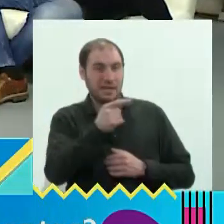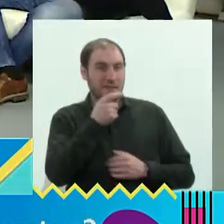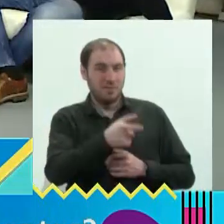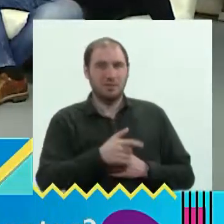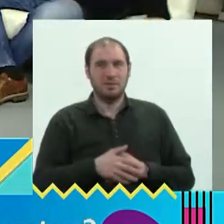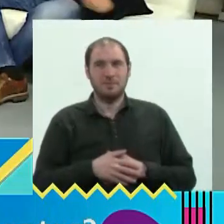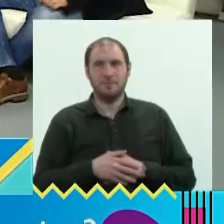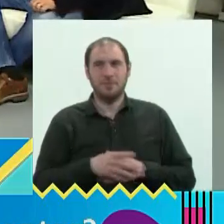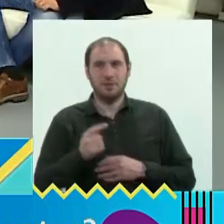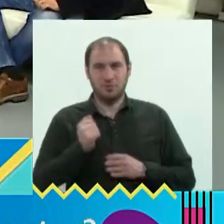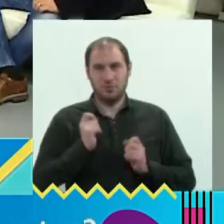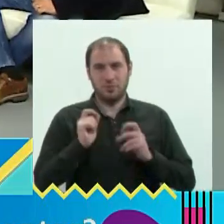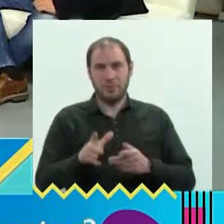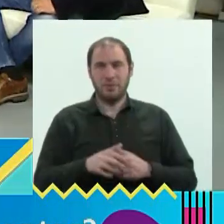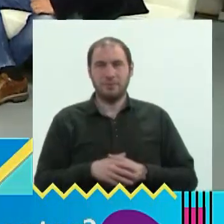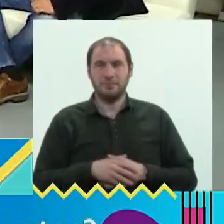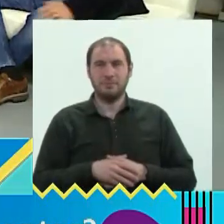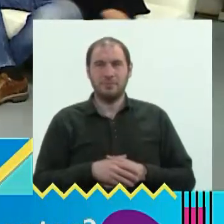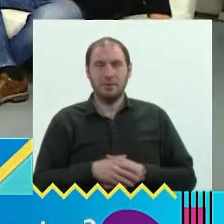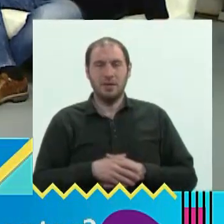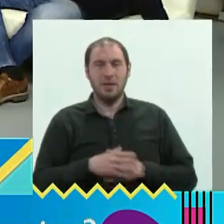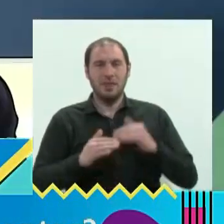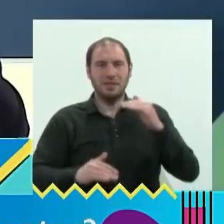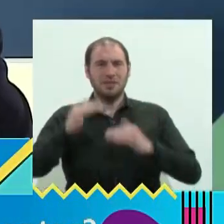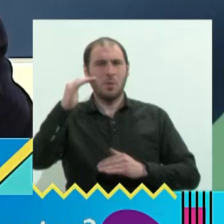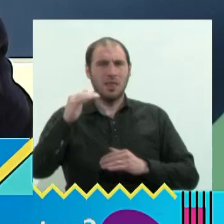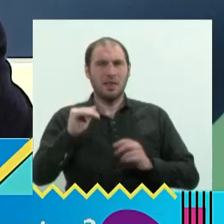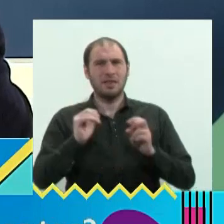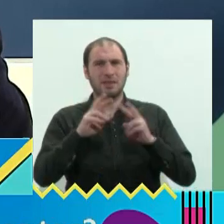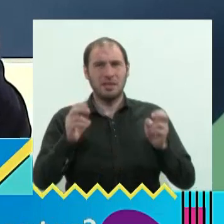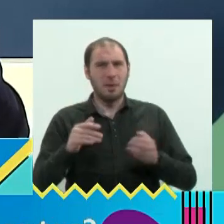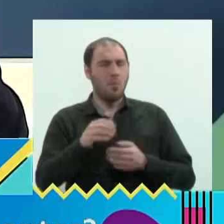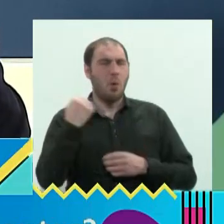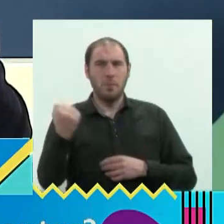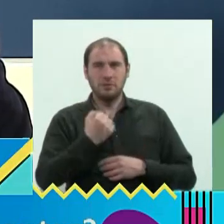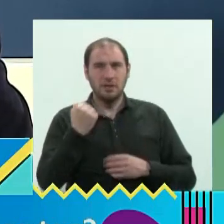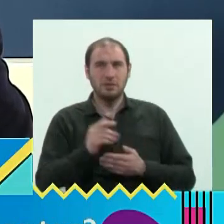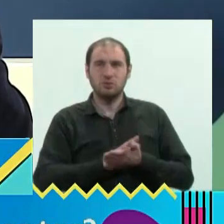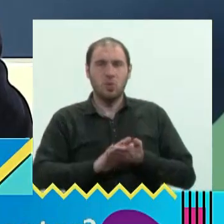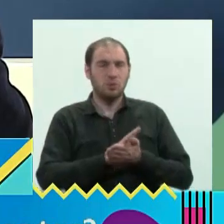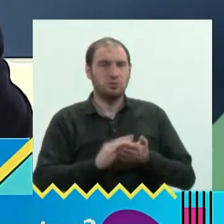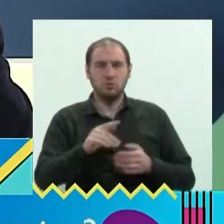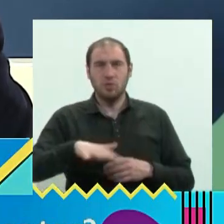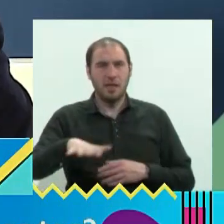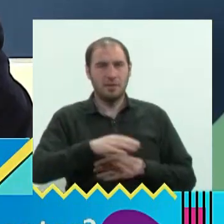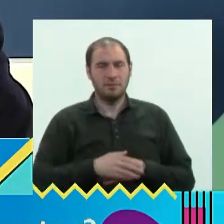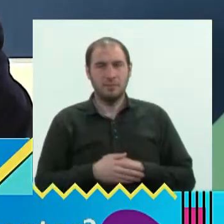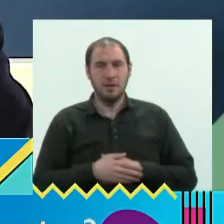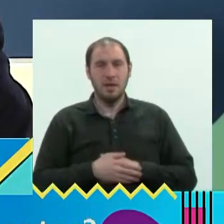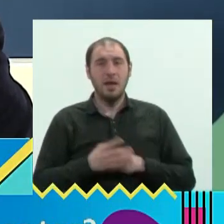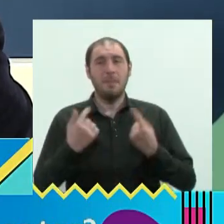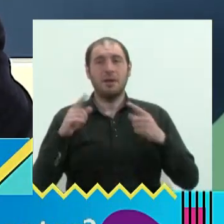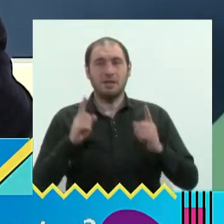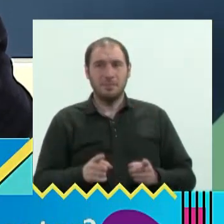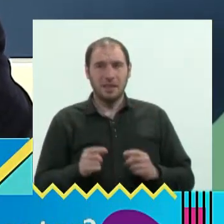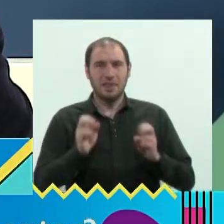Bueno, yo iba a decir que la desigualdad es un tema fundamental que han de resolver nuestras ciudades, ¿no? Pero también